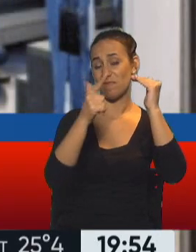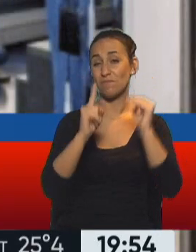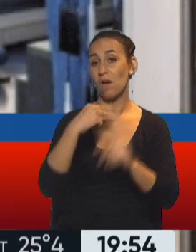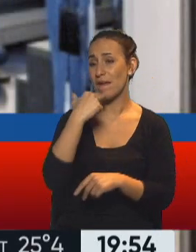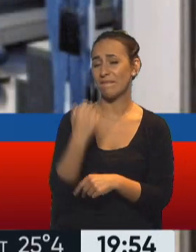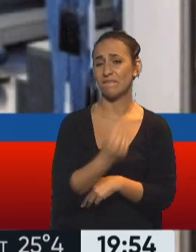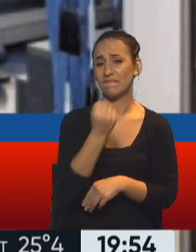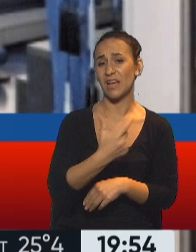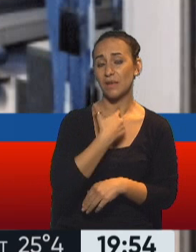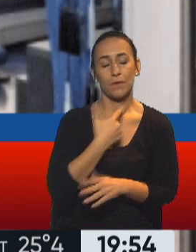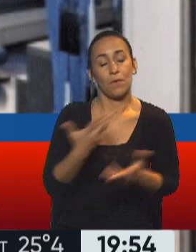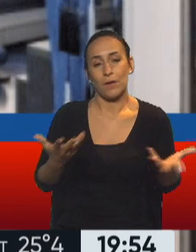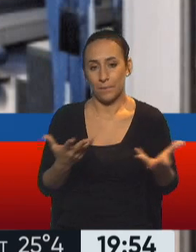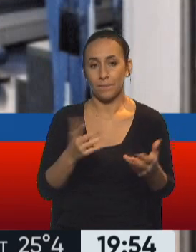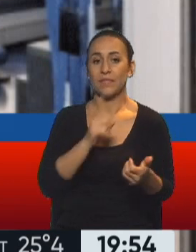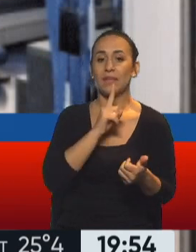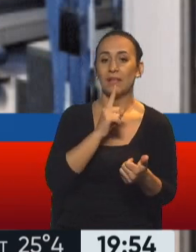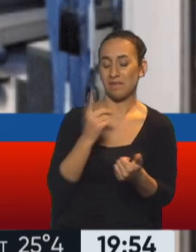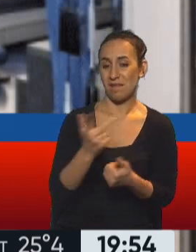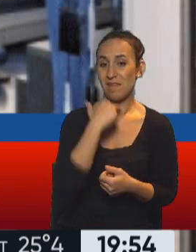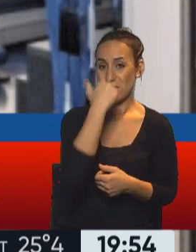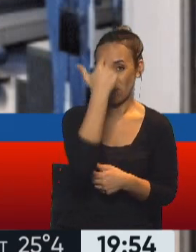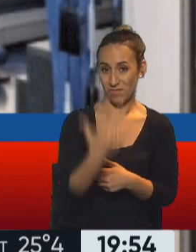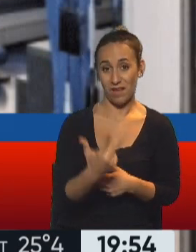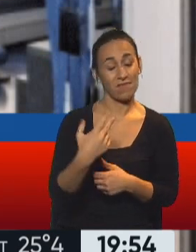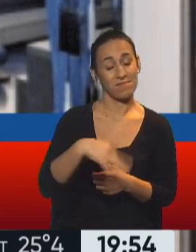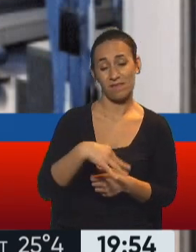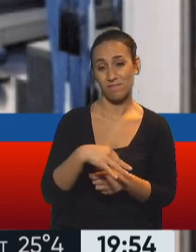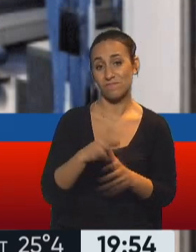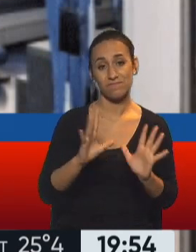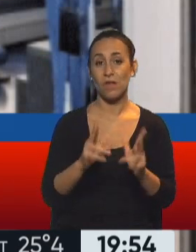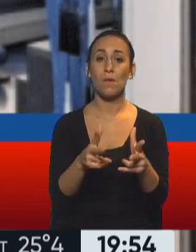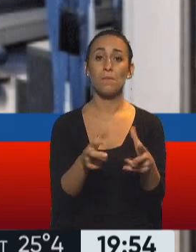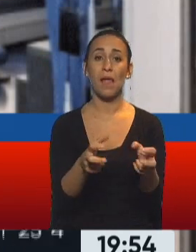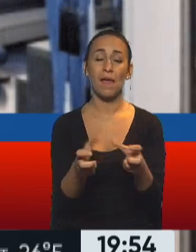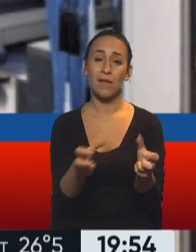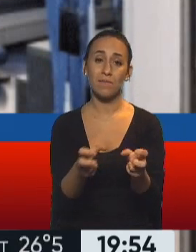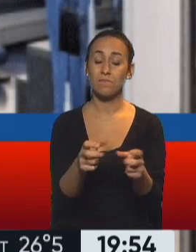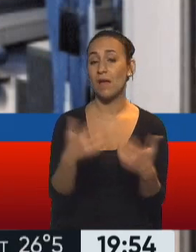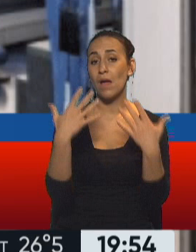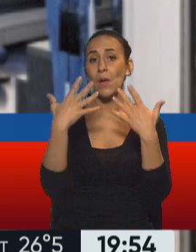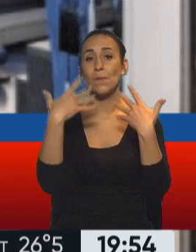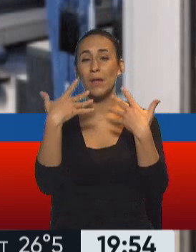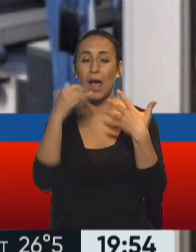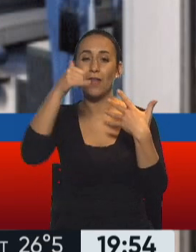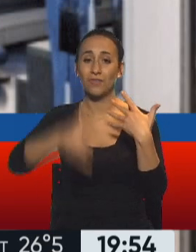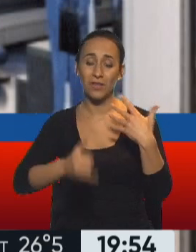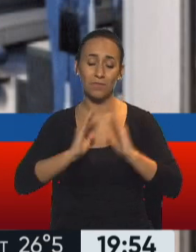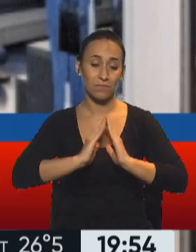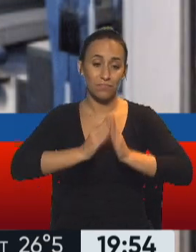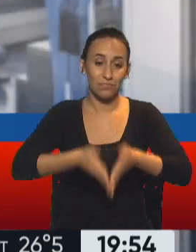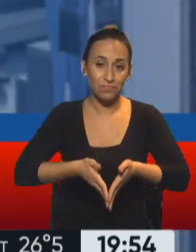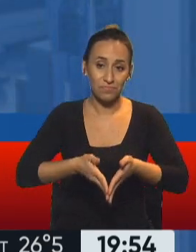Pero bueno, Thiago, Ciro y Mateo van a tener que agarrar la play y en verano solamente mojarse en